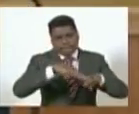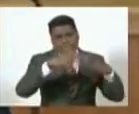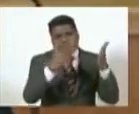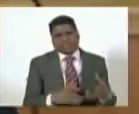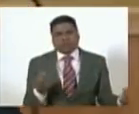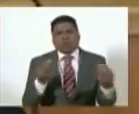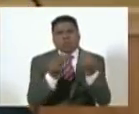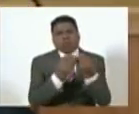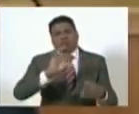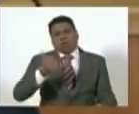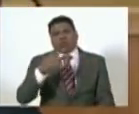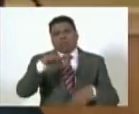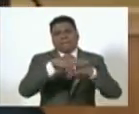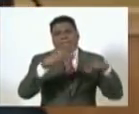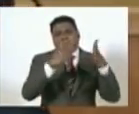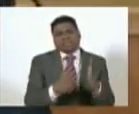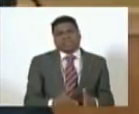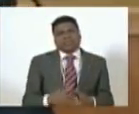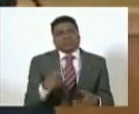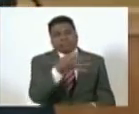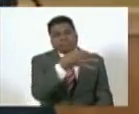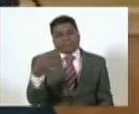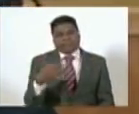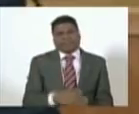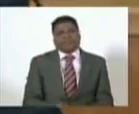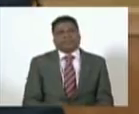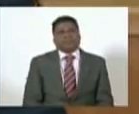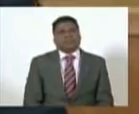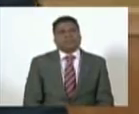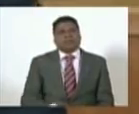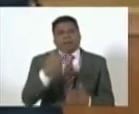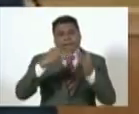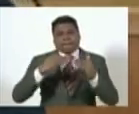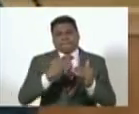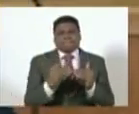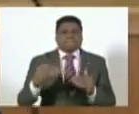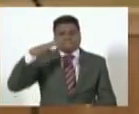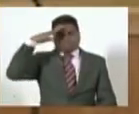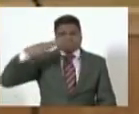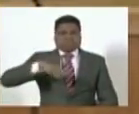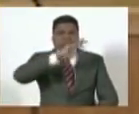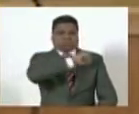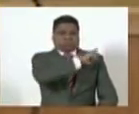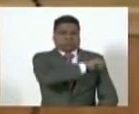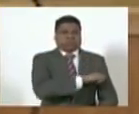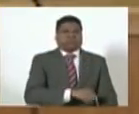ministro Néstor Reverol, extraordinario ministro, compañero, combatiente, mayor general de la patria,